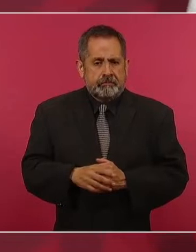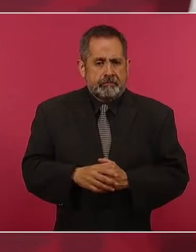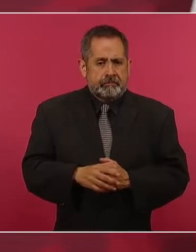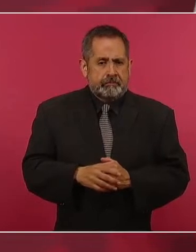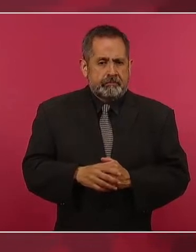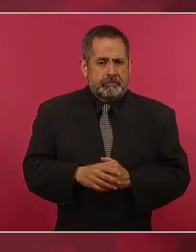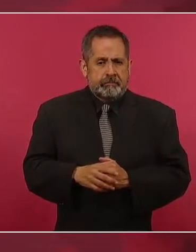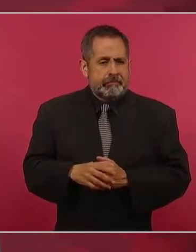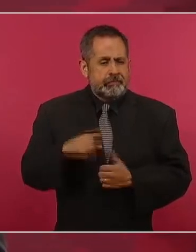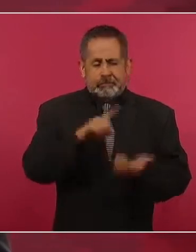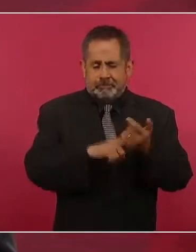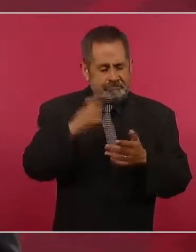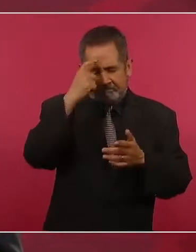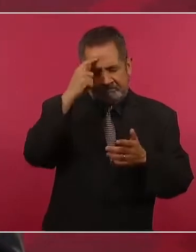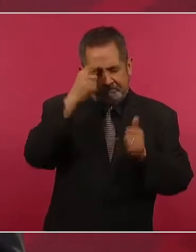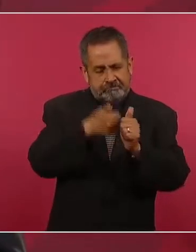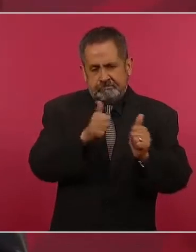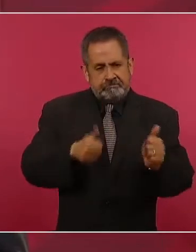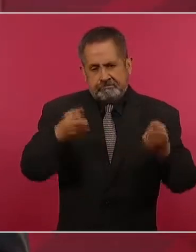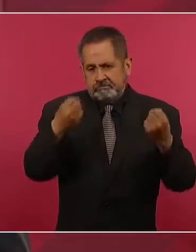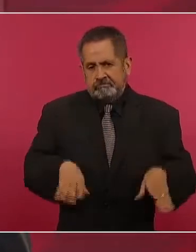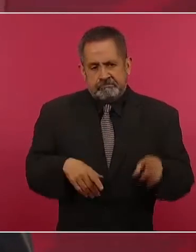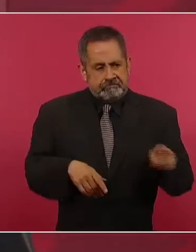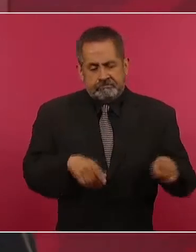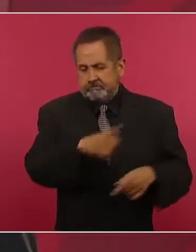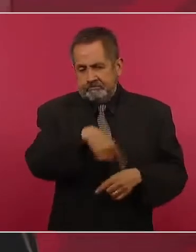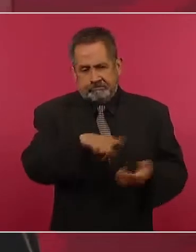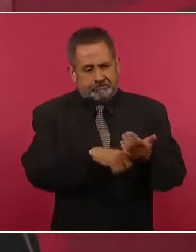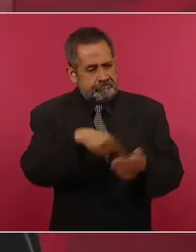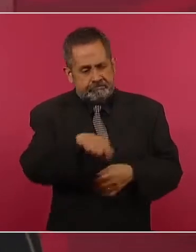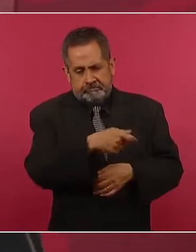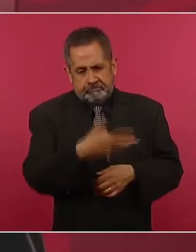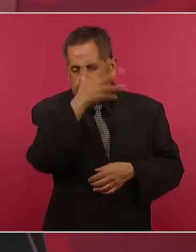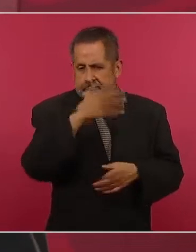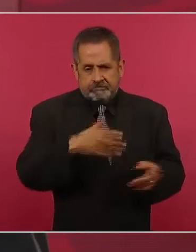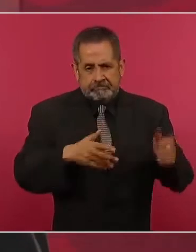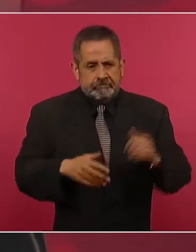Es una actitud muy retrógrada de estos señores.